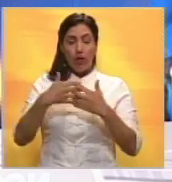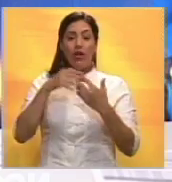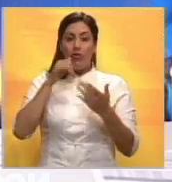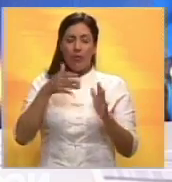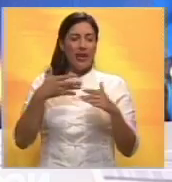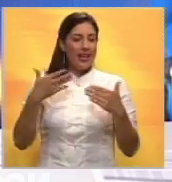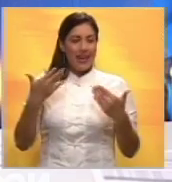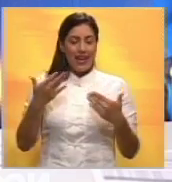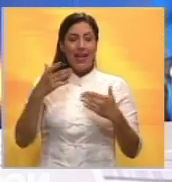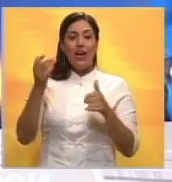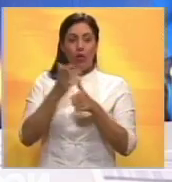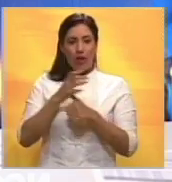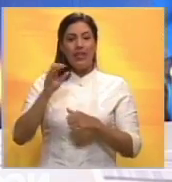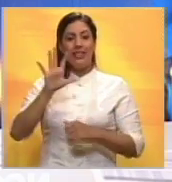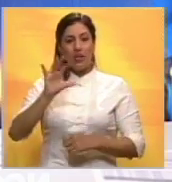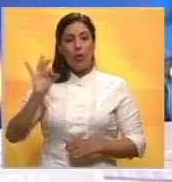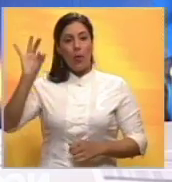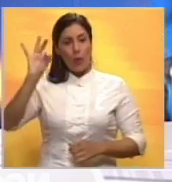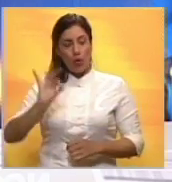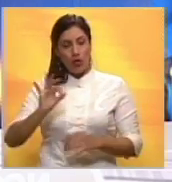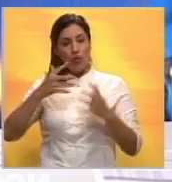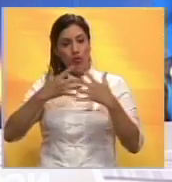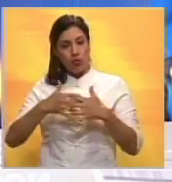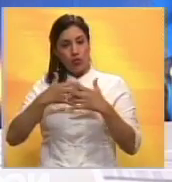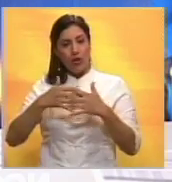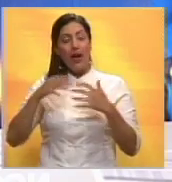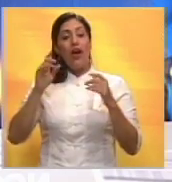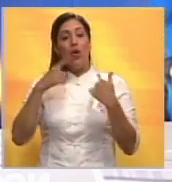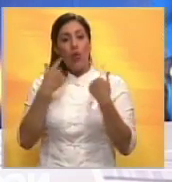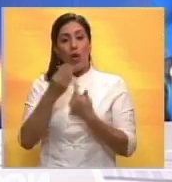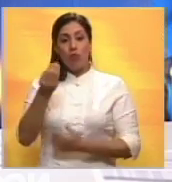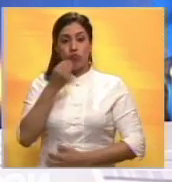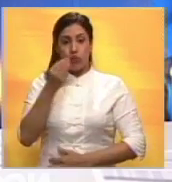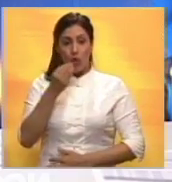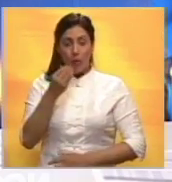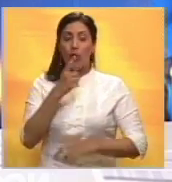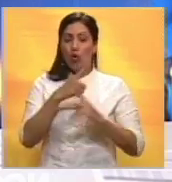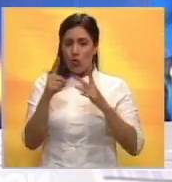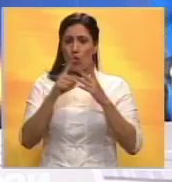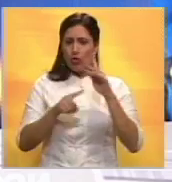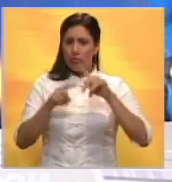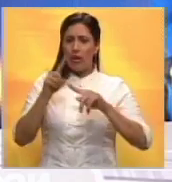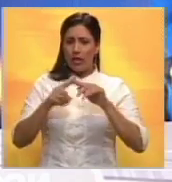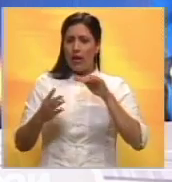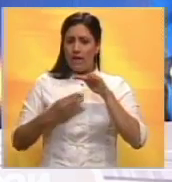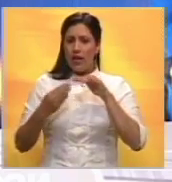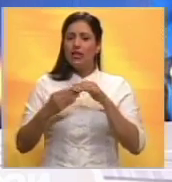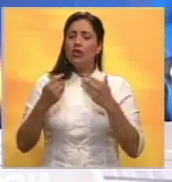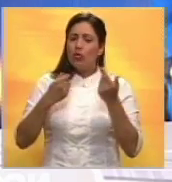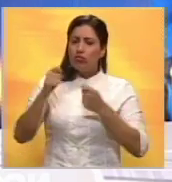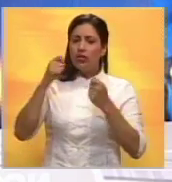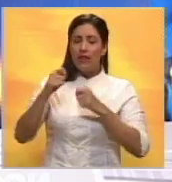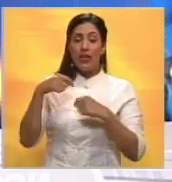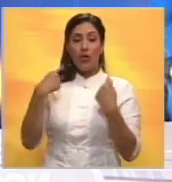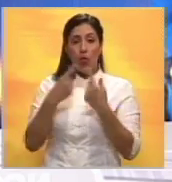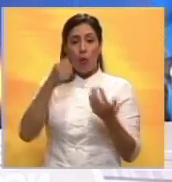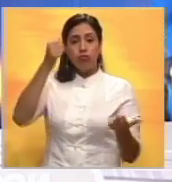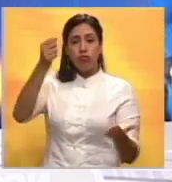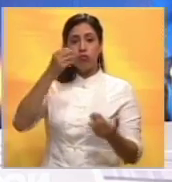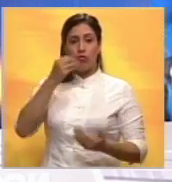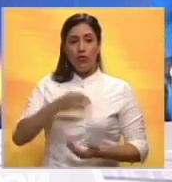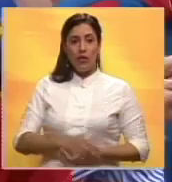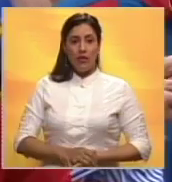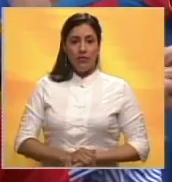Bernal informó que lograrán que el 50% de la producción de las empresas de alimentos y otros productos básicos se distribuyan a través de los